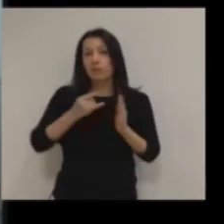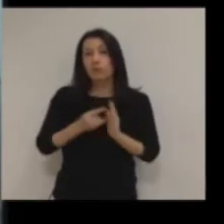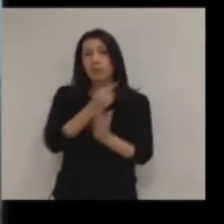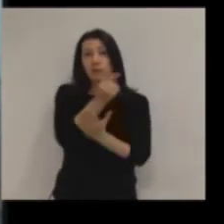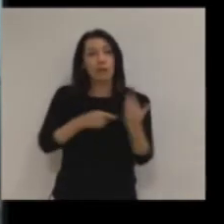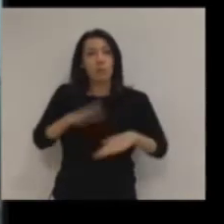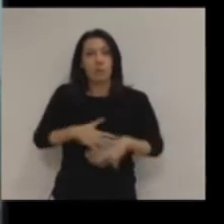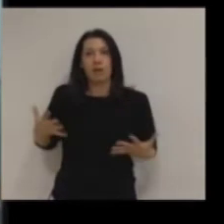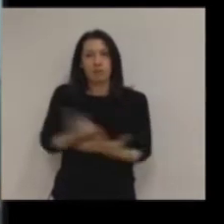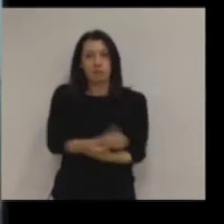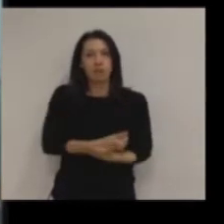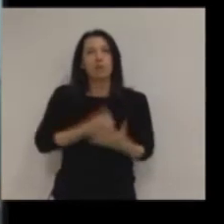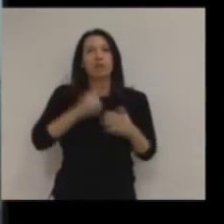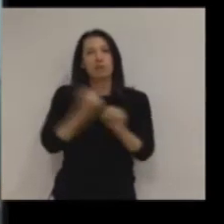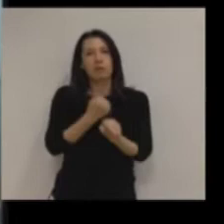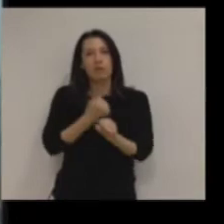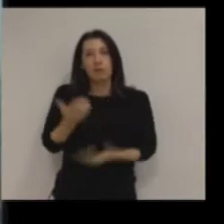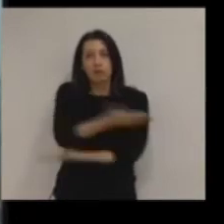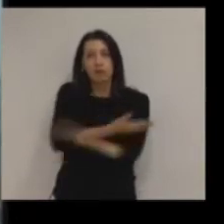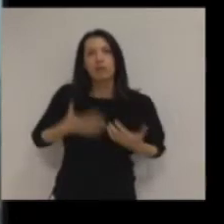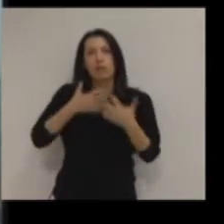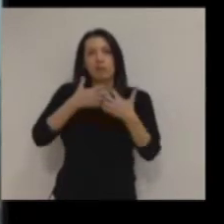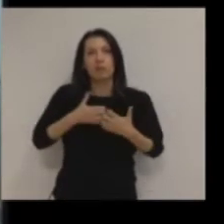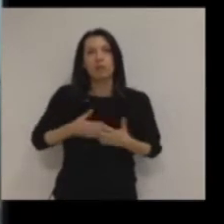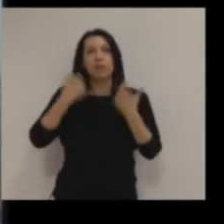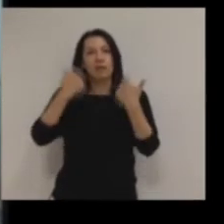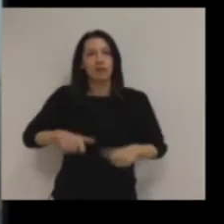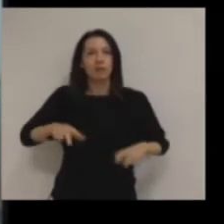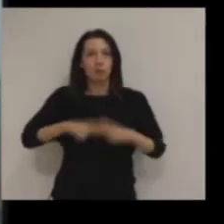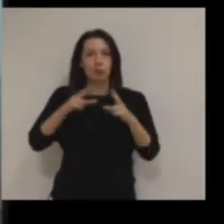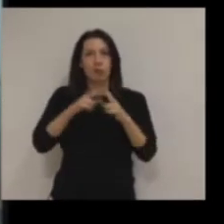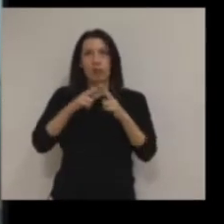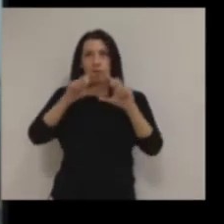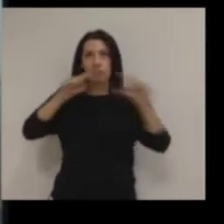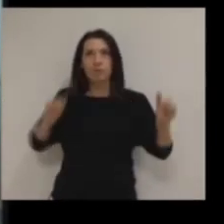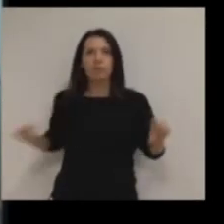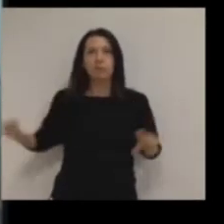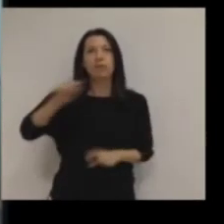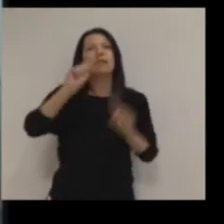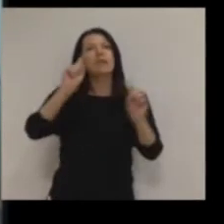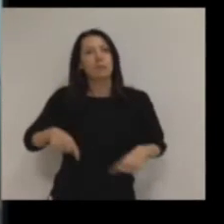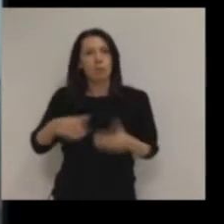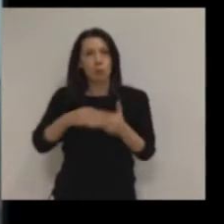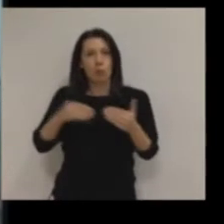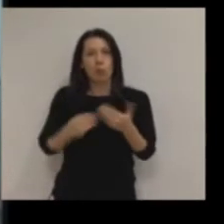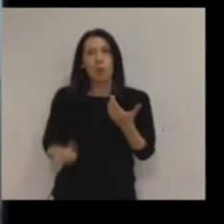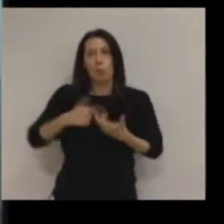diseñadas para todos. Trabajar con la industria, con la empresa, con el sector social y con los usuarios.